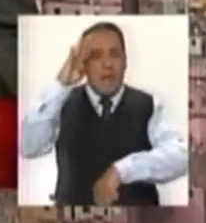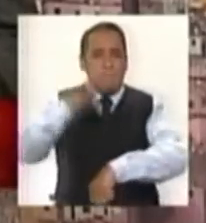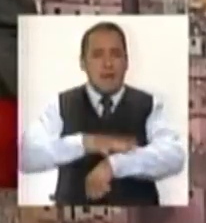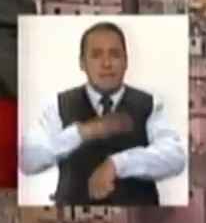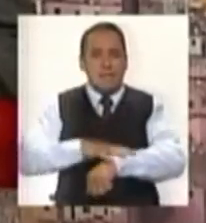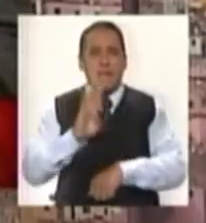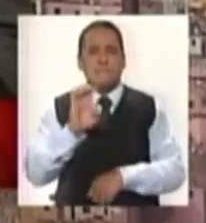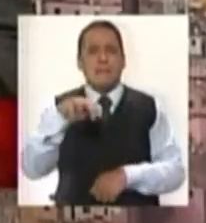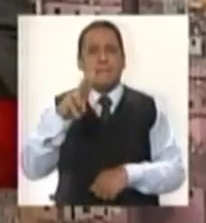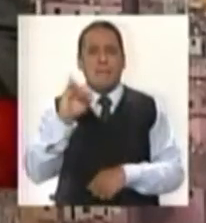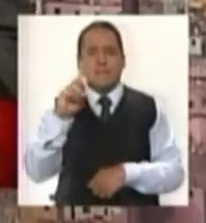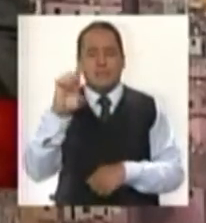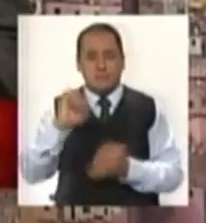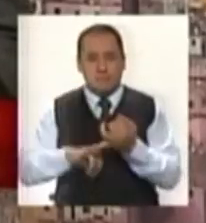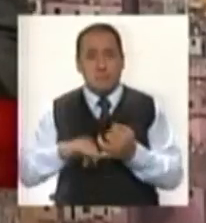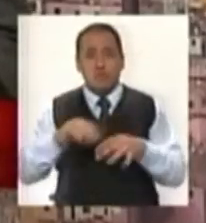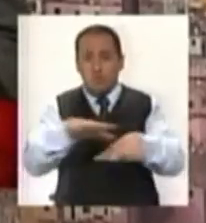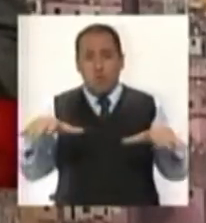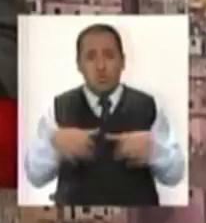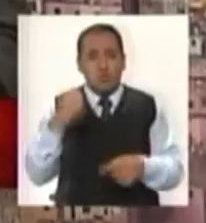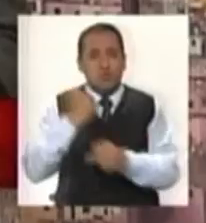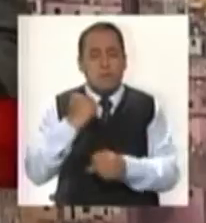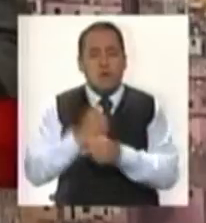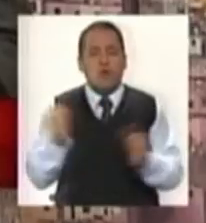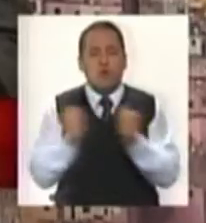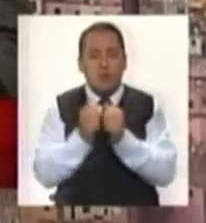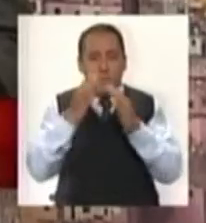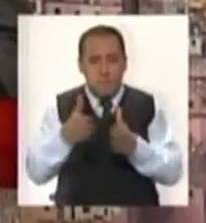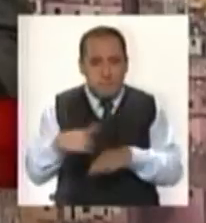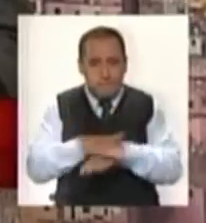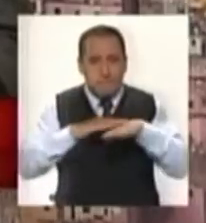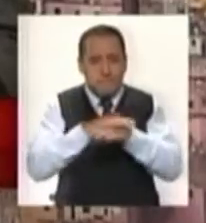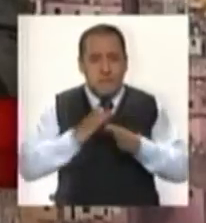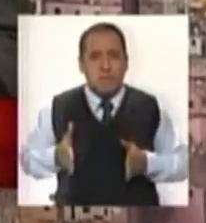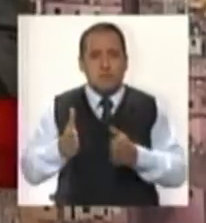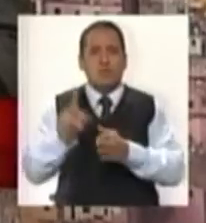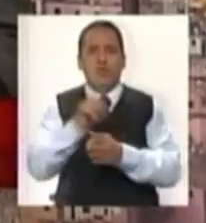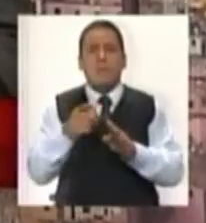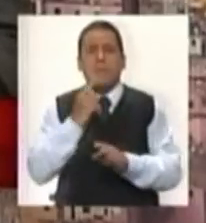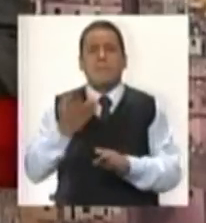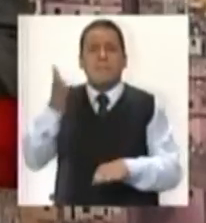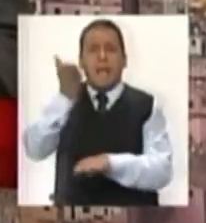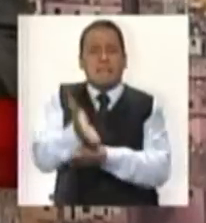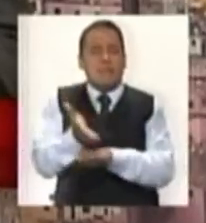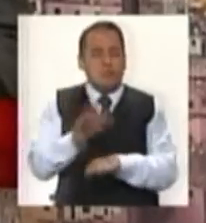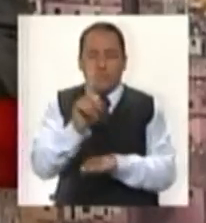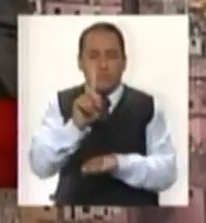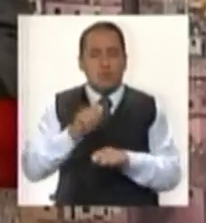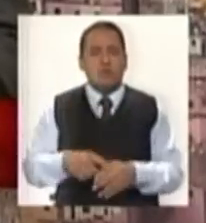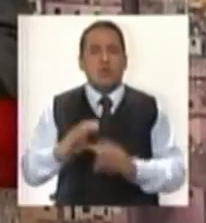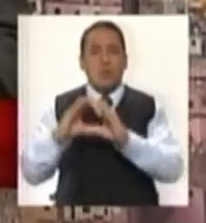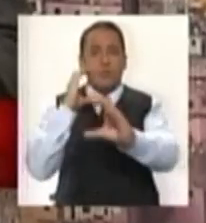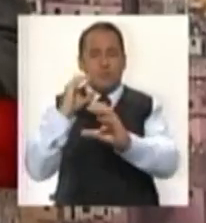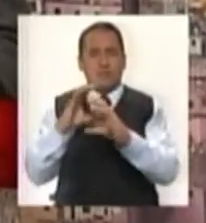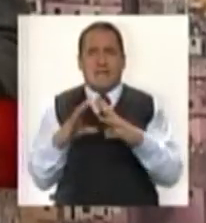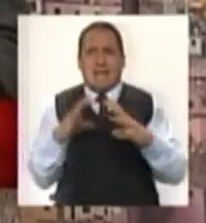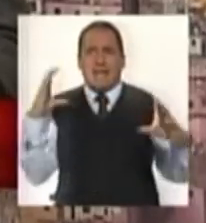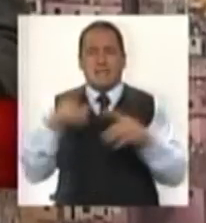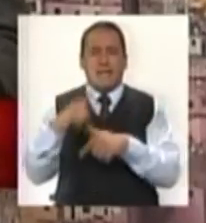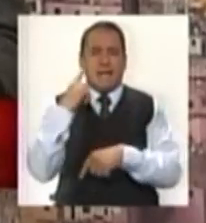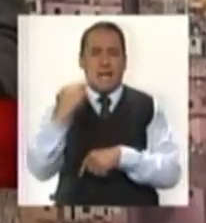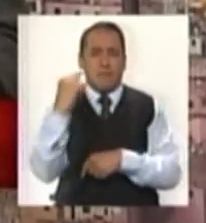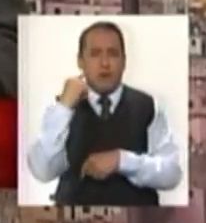grandes corredores solo funcionarán con rutas planificadas y no superpuestas, con empresas que operan buses grandes y